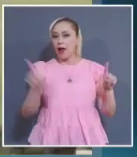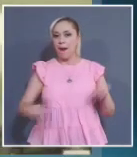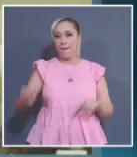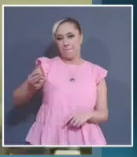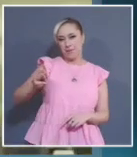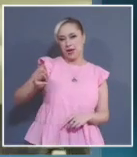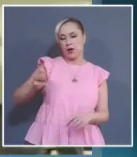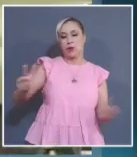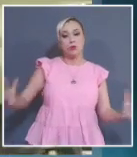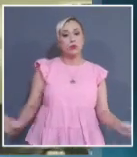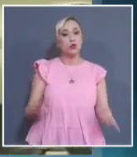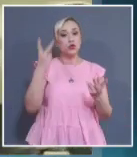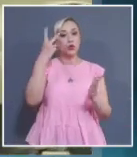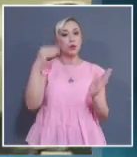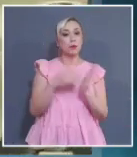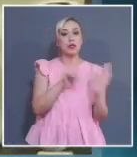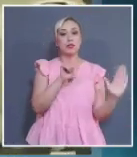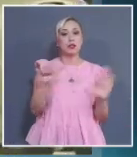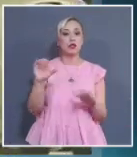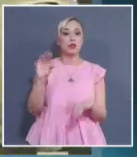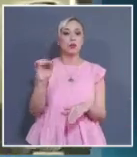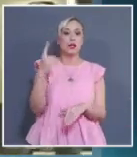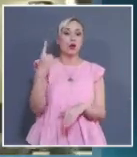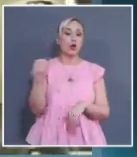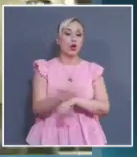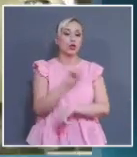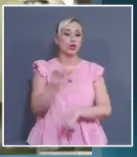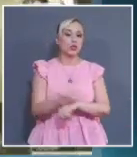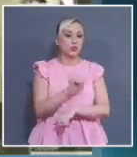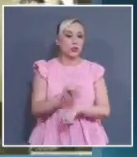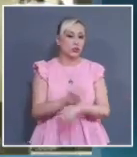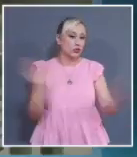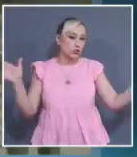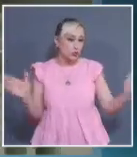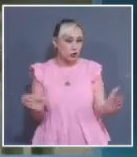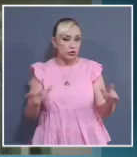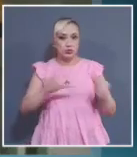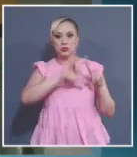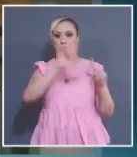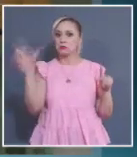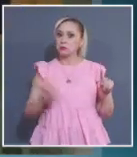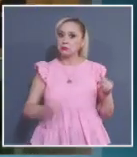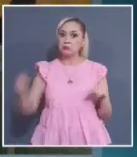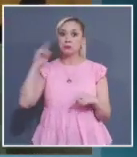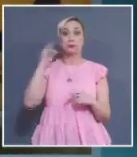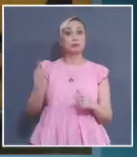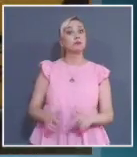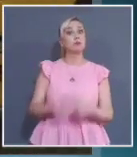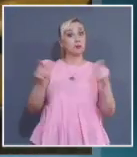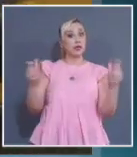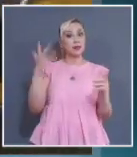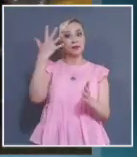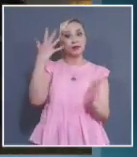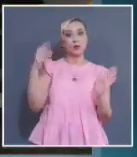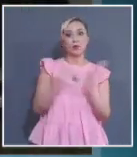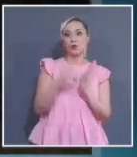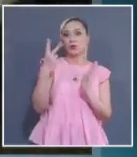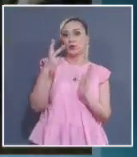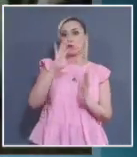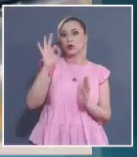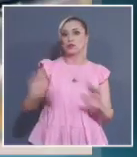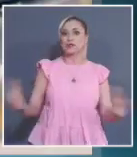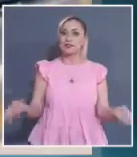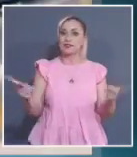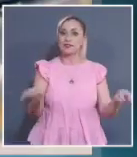102.697 autos ligeros en el mercado nacional, lo que representó un incremento de 5.2% respecto a abril.